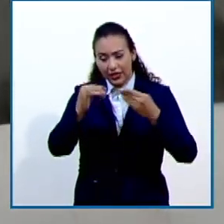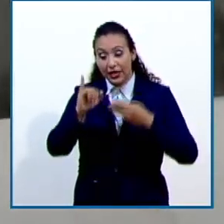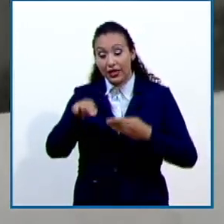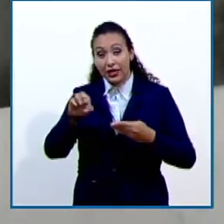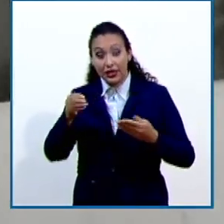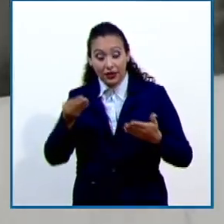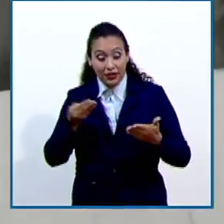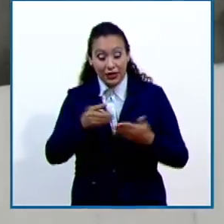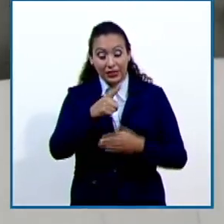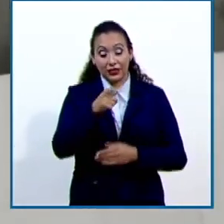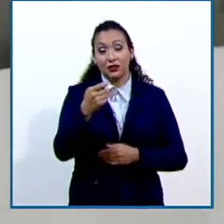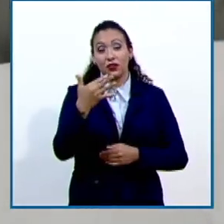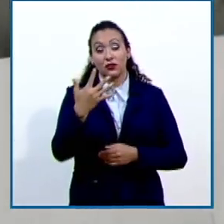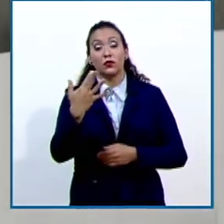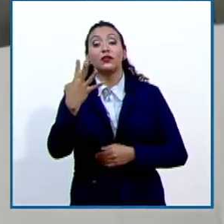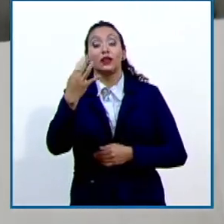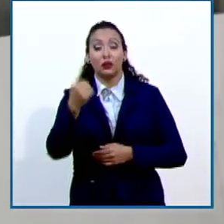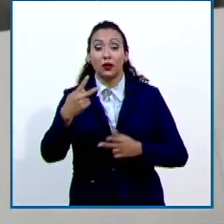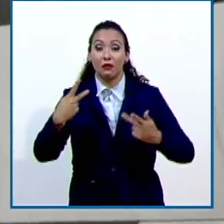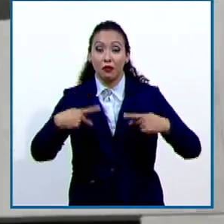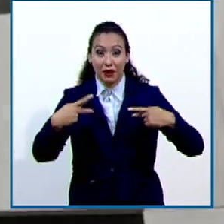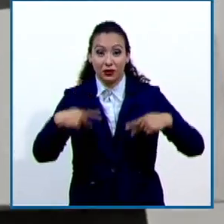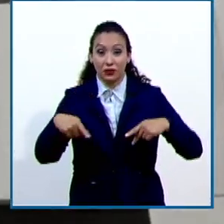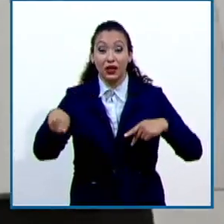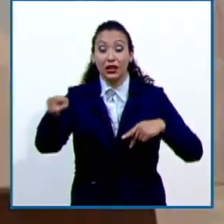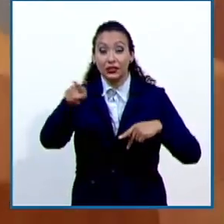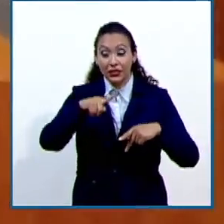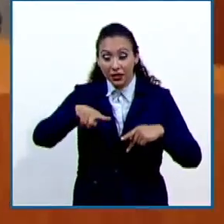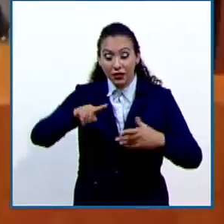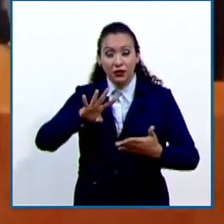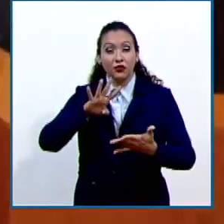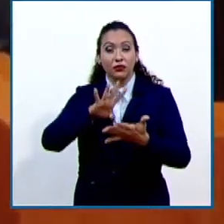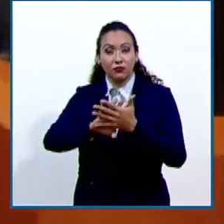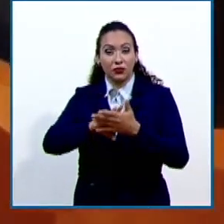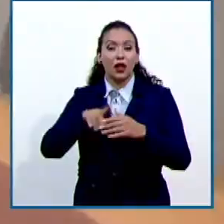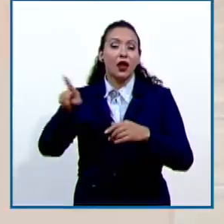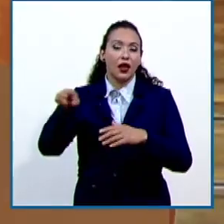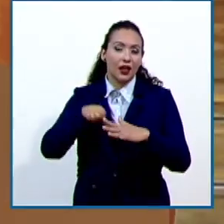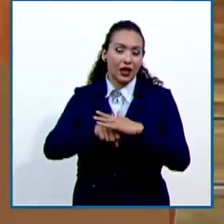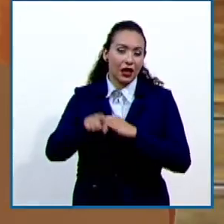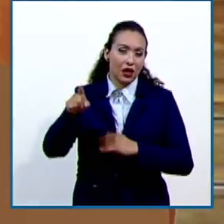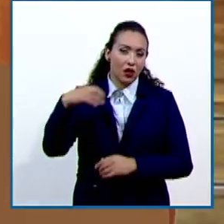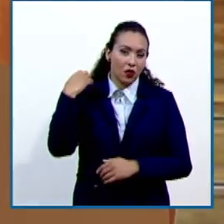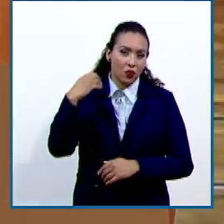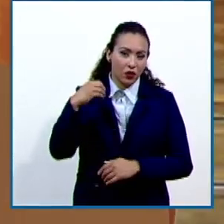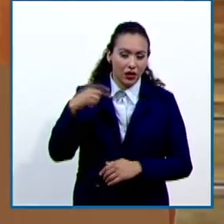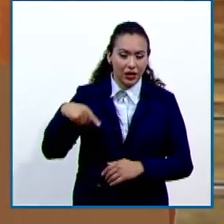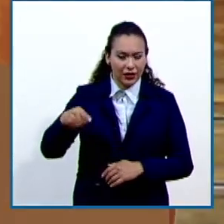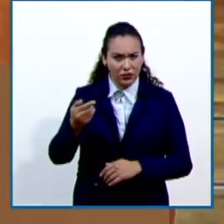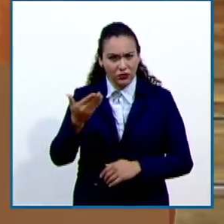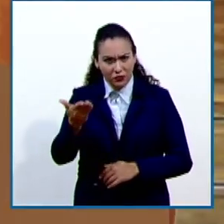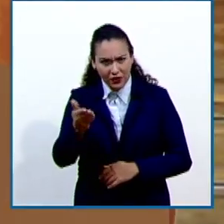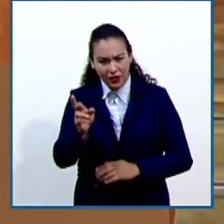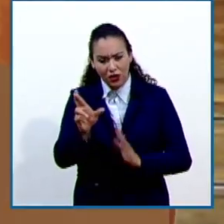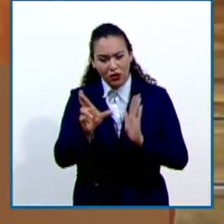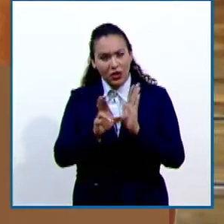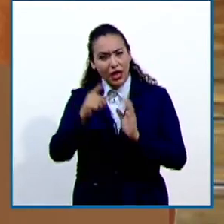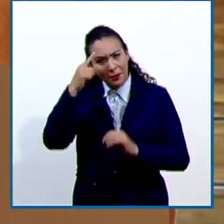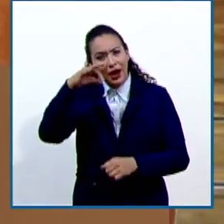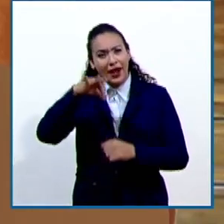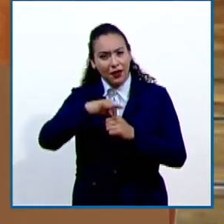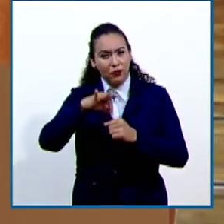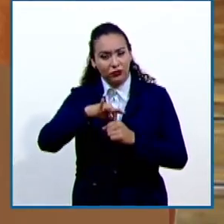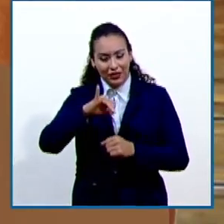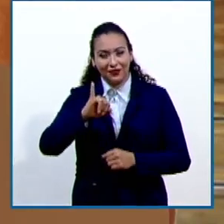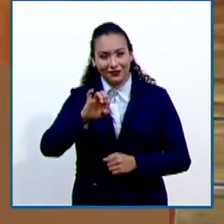a 159 personas que se encuentran en prisión preventiva en Oaxaca, quienes solicitaron la expedición de su credencial para votar. El